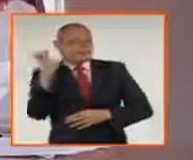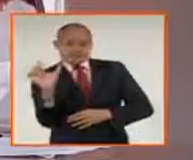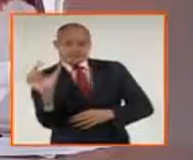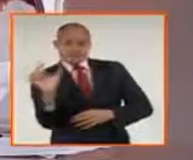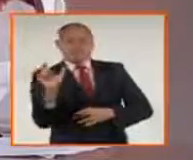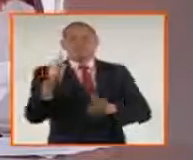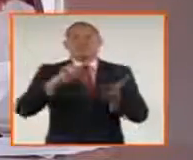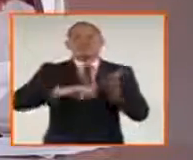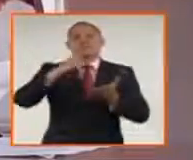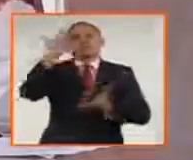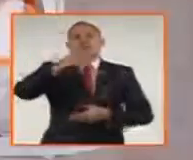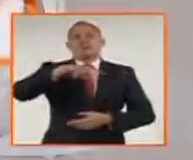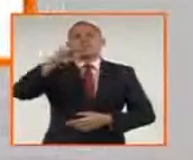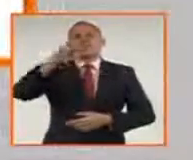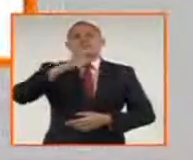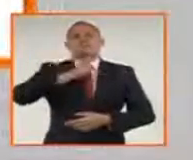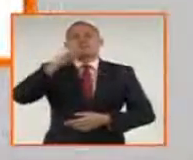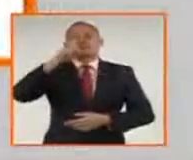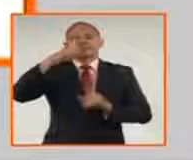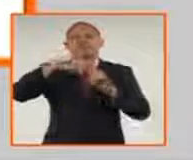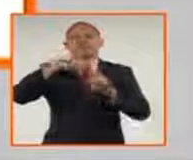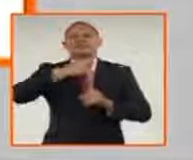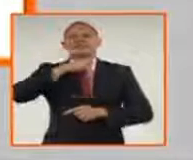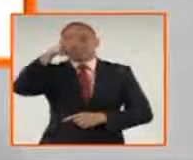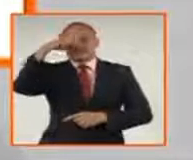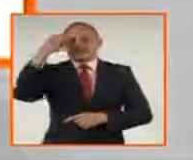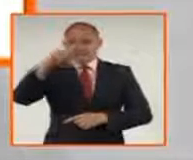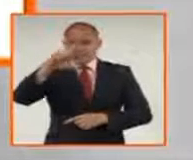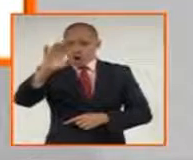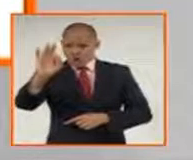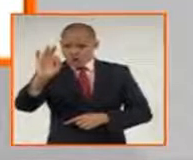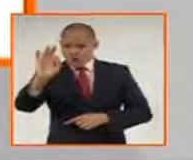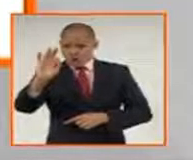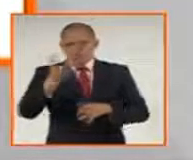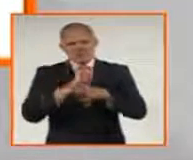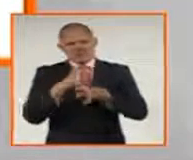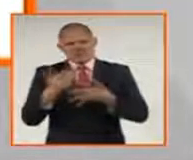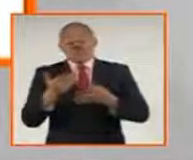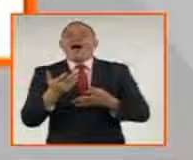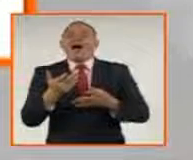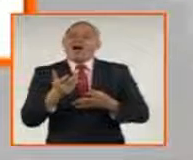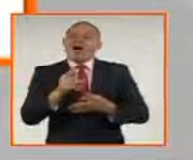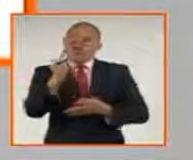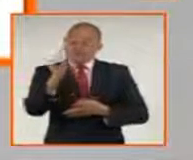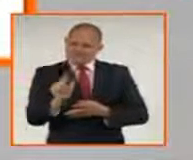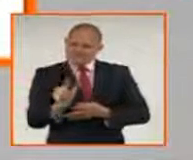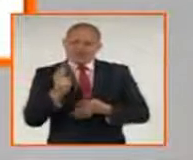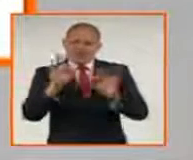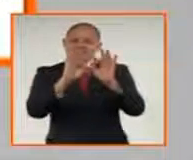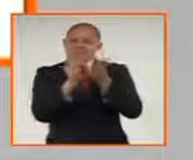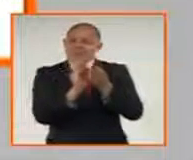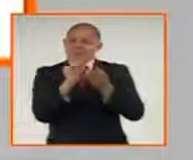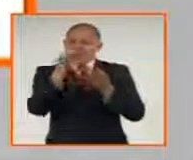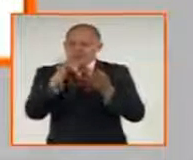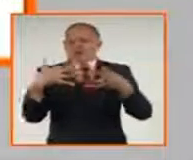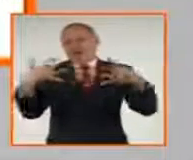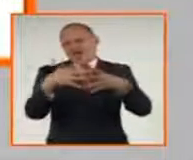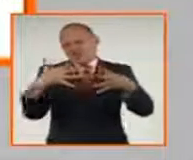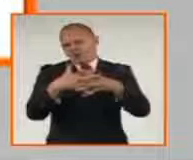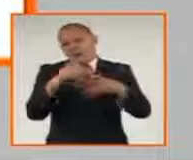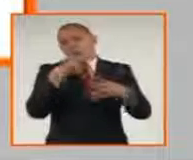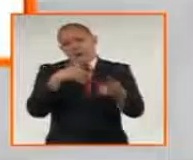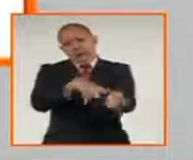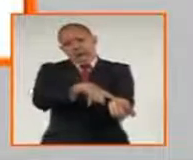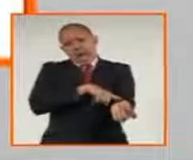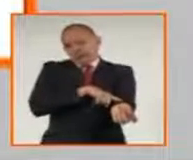este artículo, es la relación jurídica existente entre dos personas que las hace miembros de una familia y